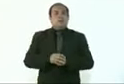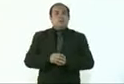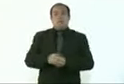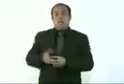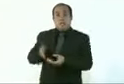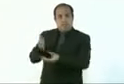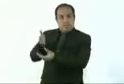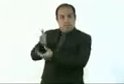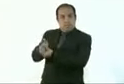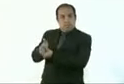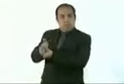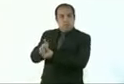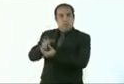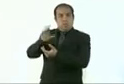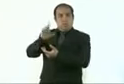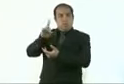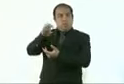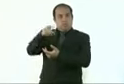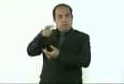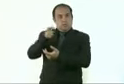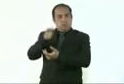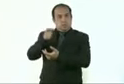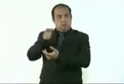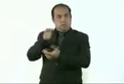a CDMX,